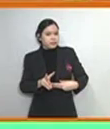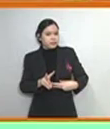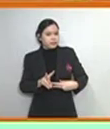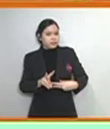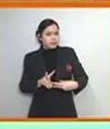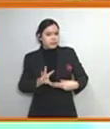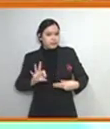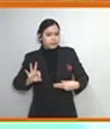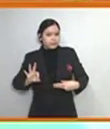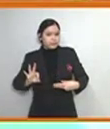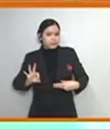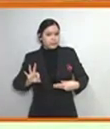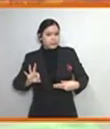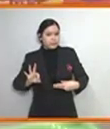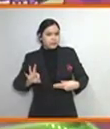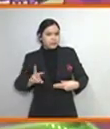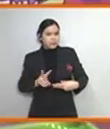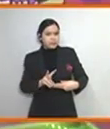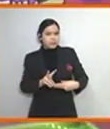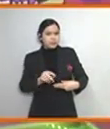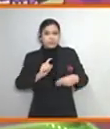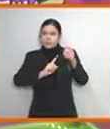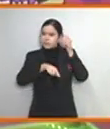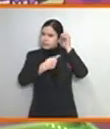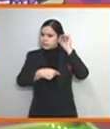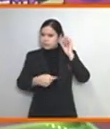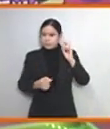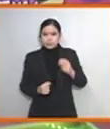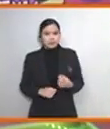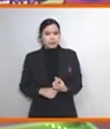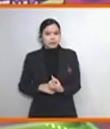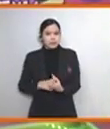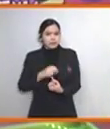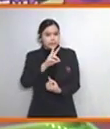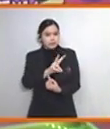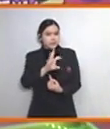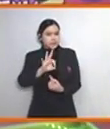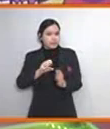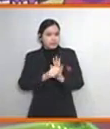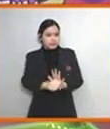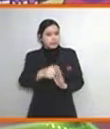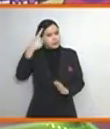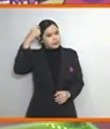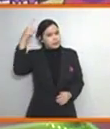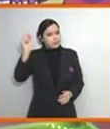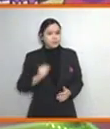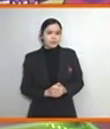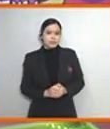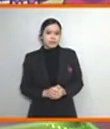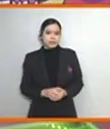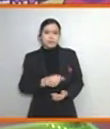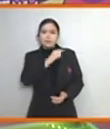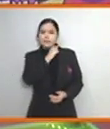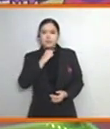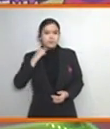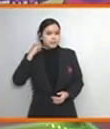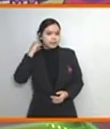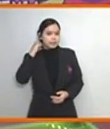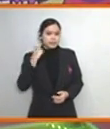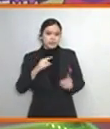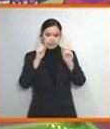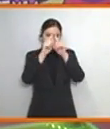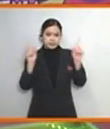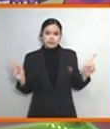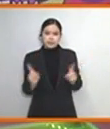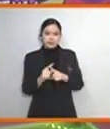Este es el 9. El número favorecido para la diaria es el 29 con su símbolo de sueños padre. En el cuadro el cuerpo lo podemos